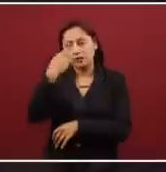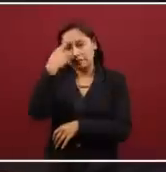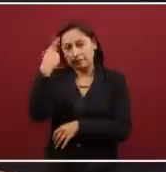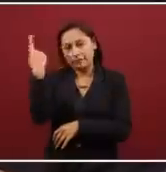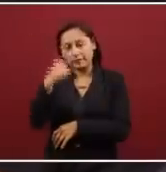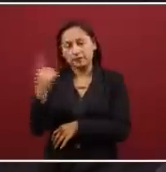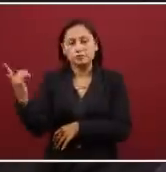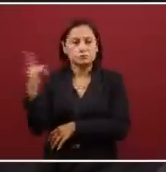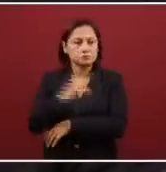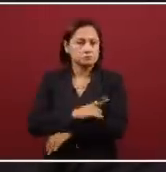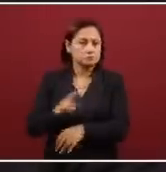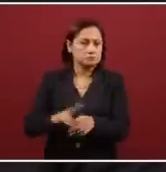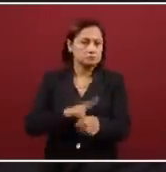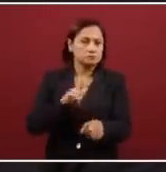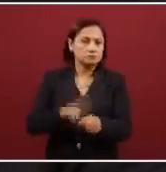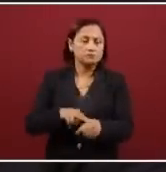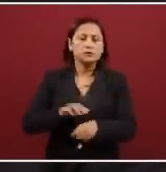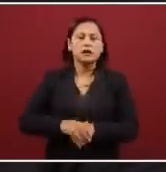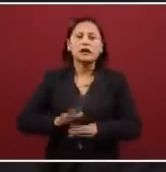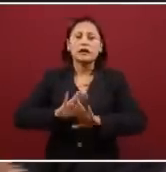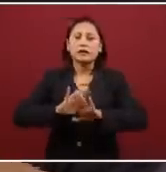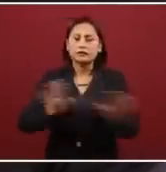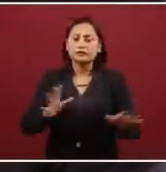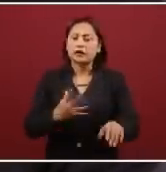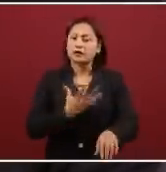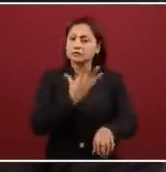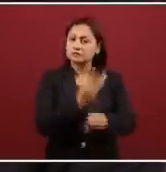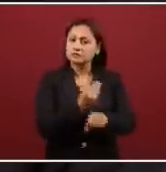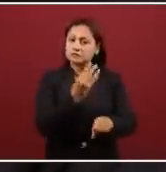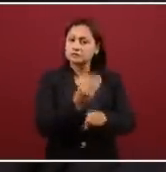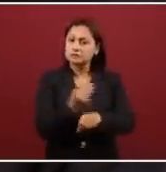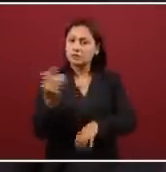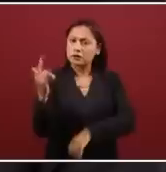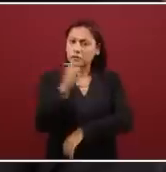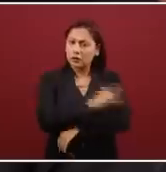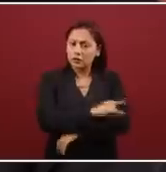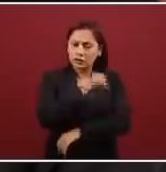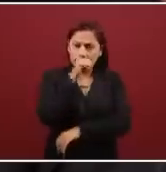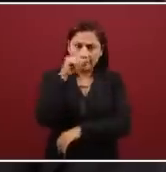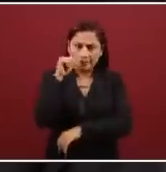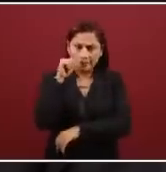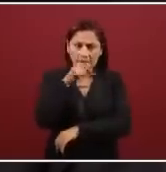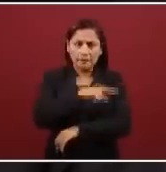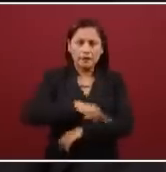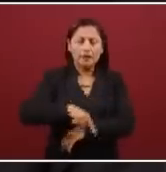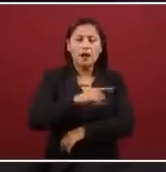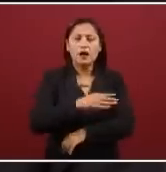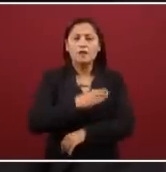en reparar el actual aeropuerto, mejorar 80 baños